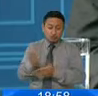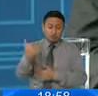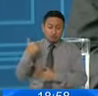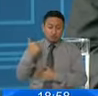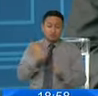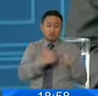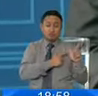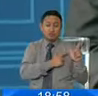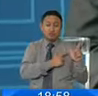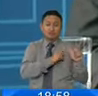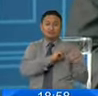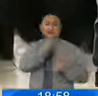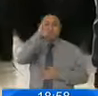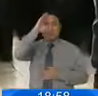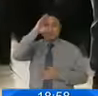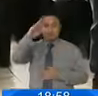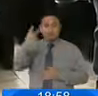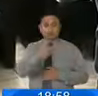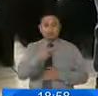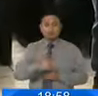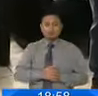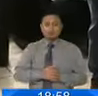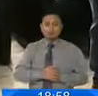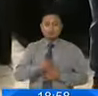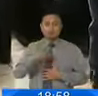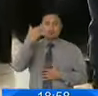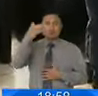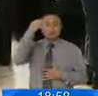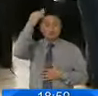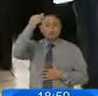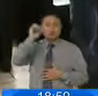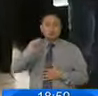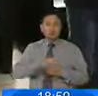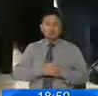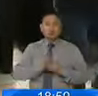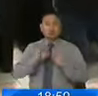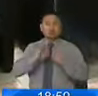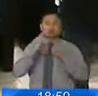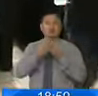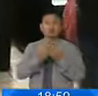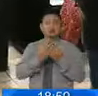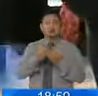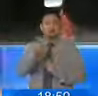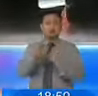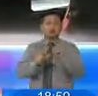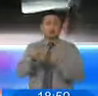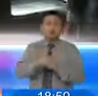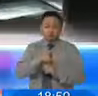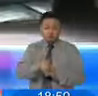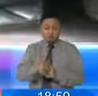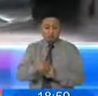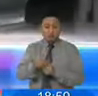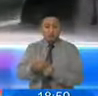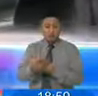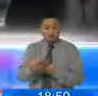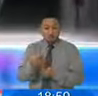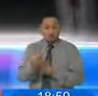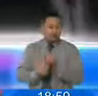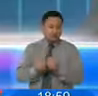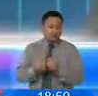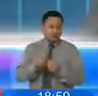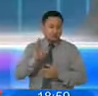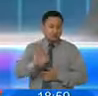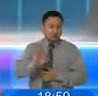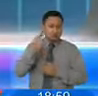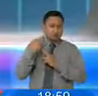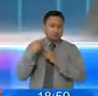fuerzas armadas y policía a futuro será potestad de los familiares de las víctimas el manejo que se dé a la información